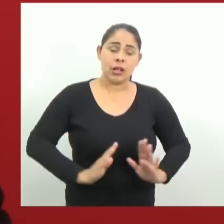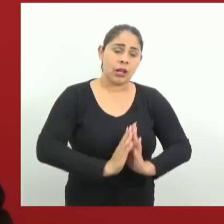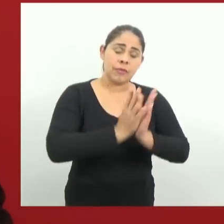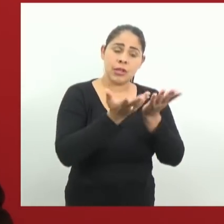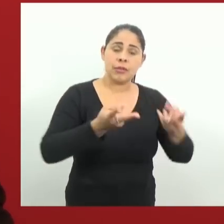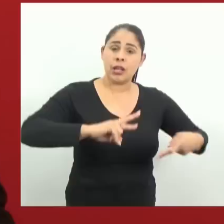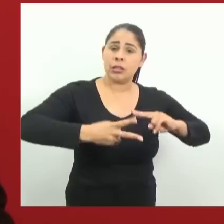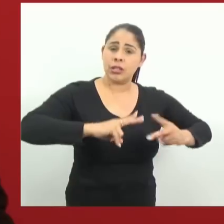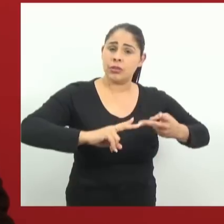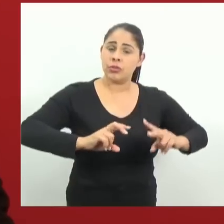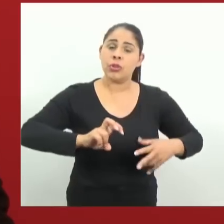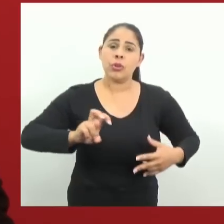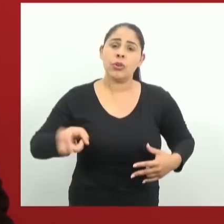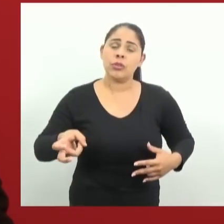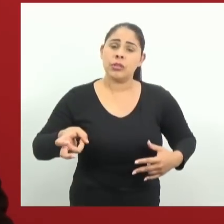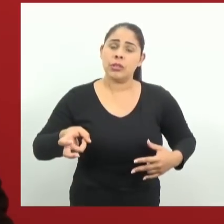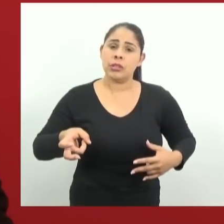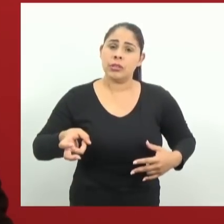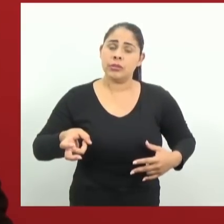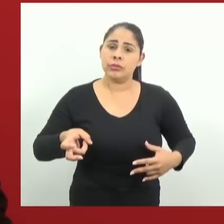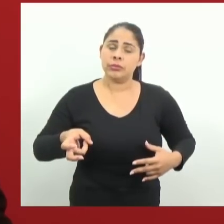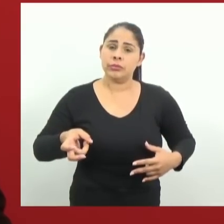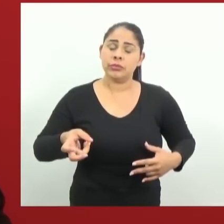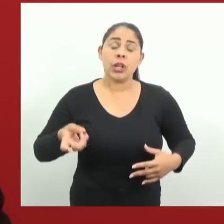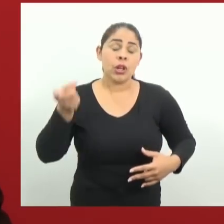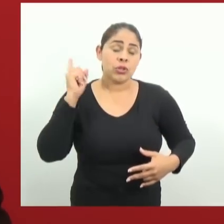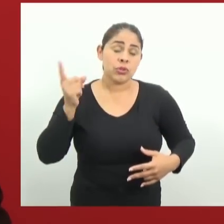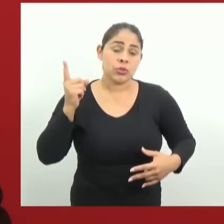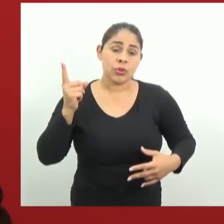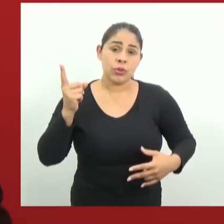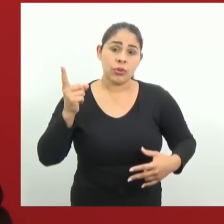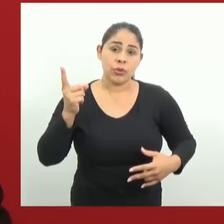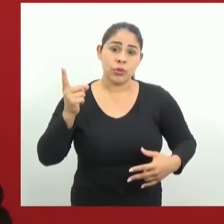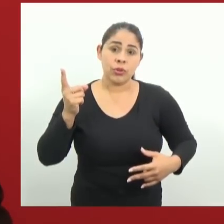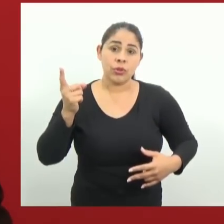Américas, de mí procede, viene tu fruto.